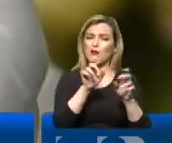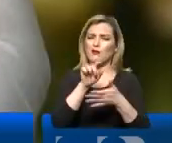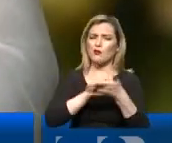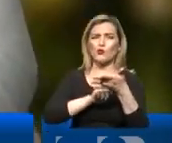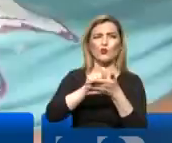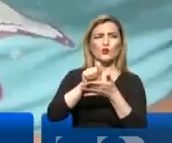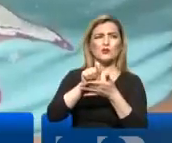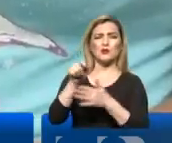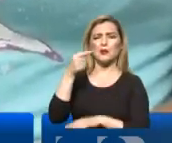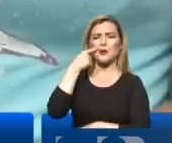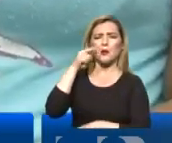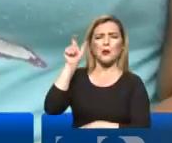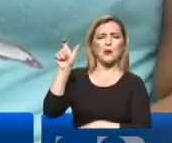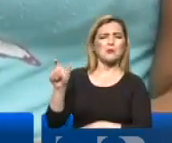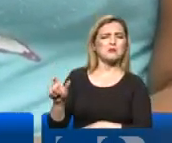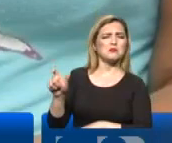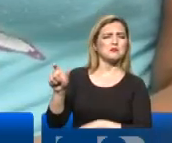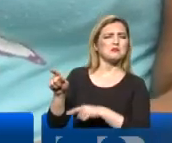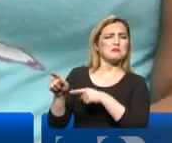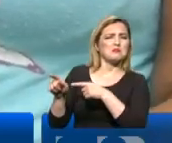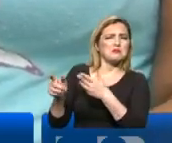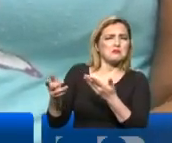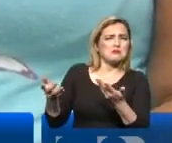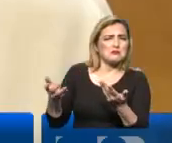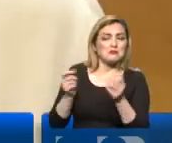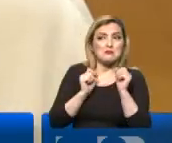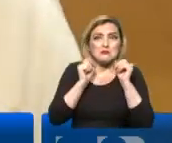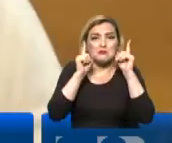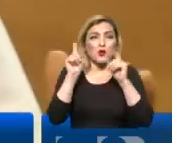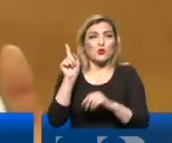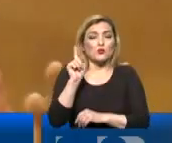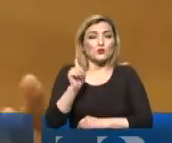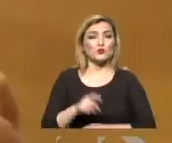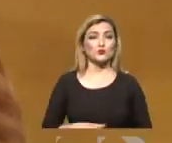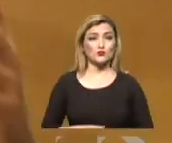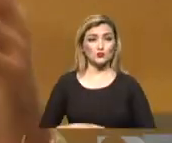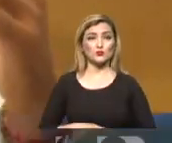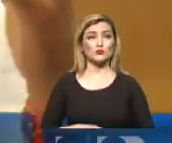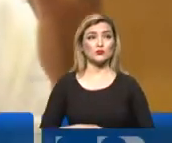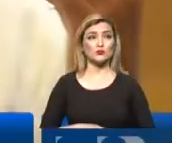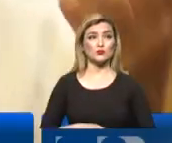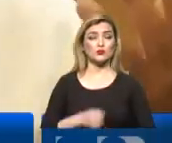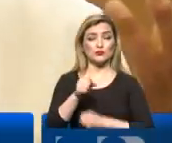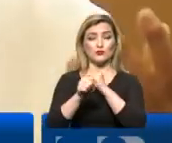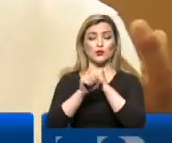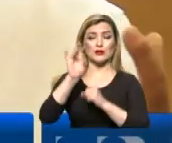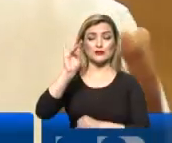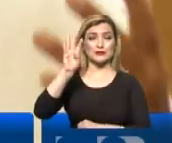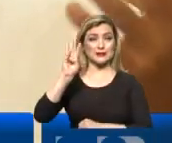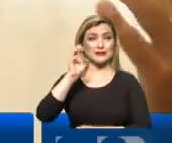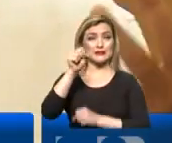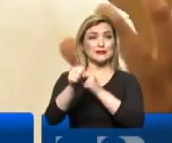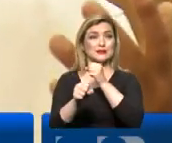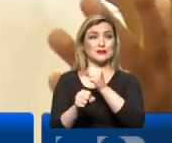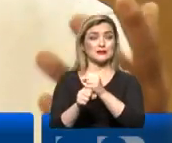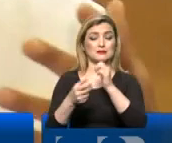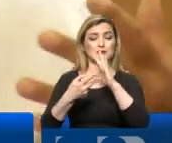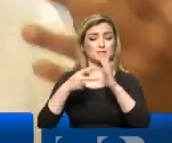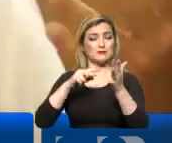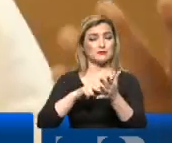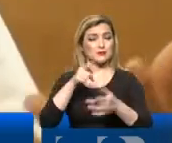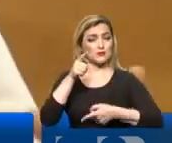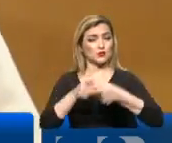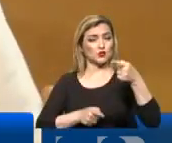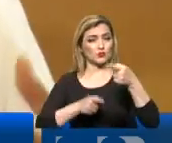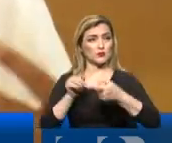Francisco Ermelindo, que dice no le generan asombro. Y el hecho de que uno tenga 76 años no significa que no pueda